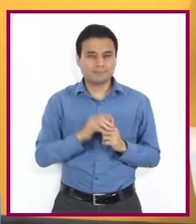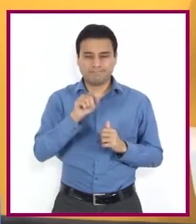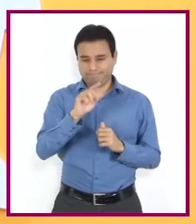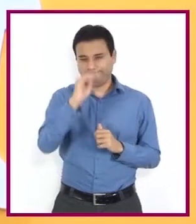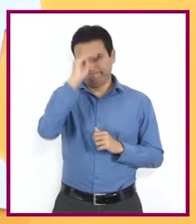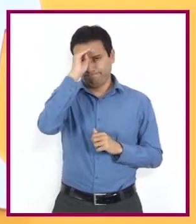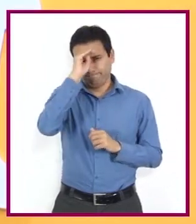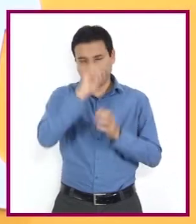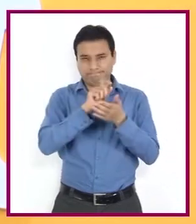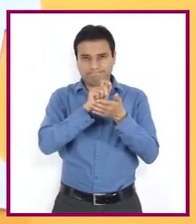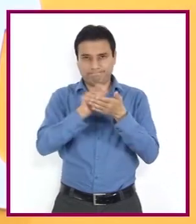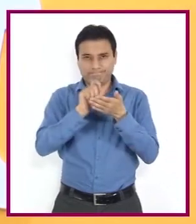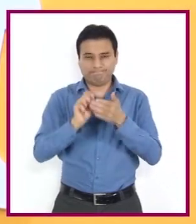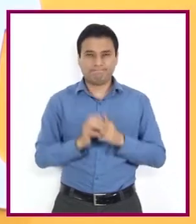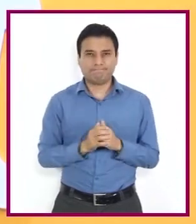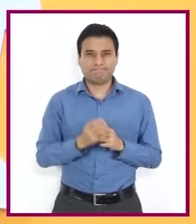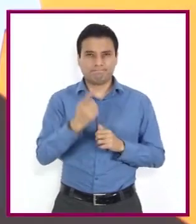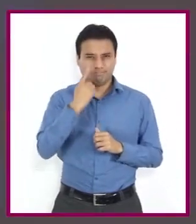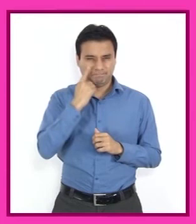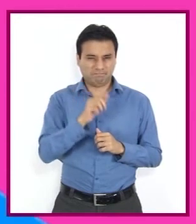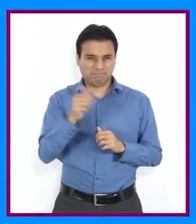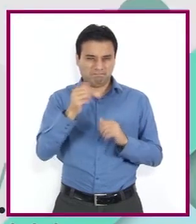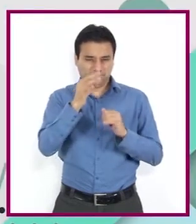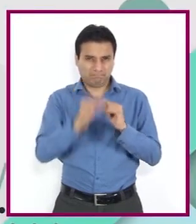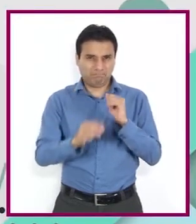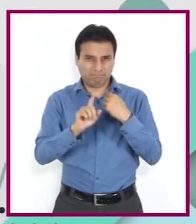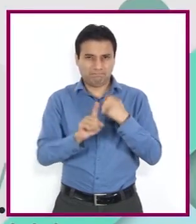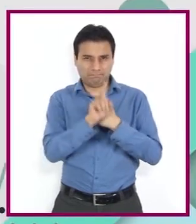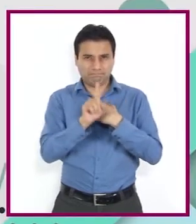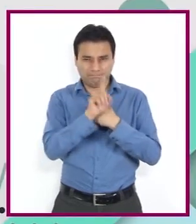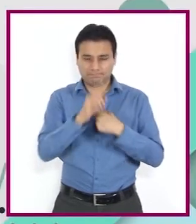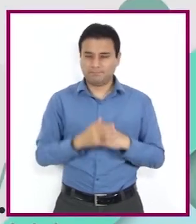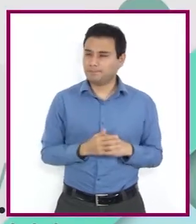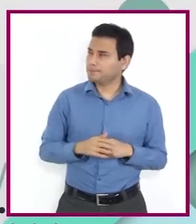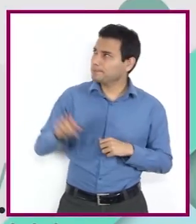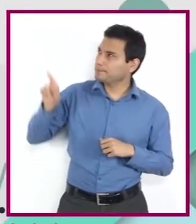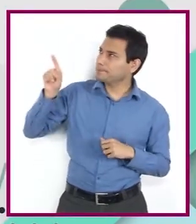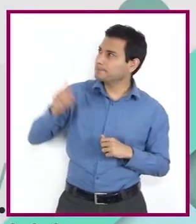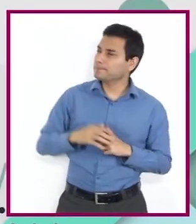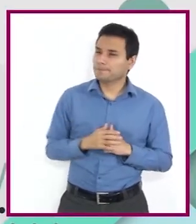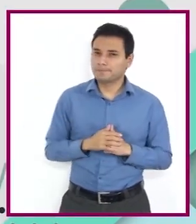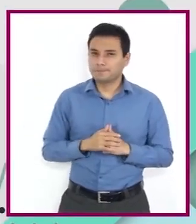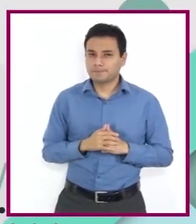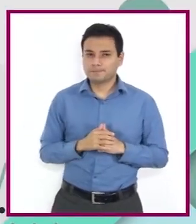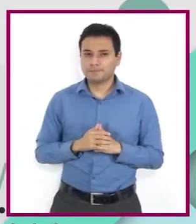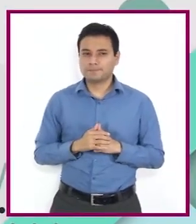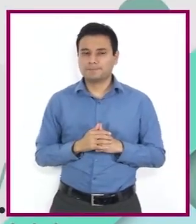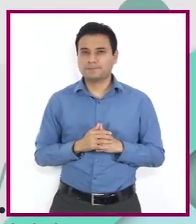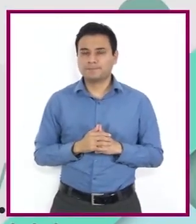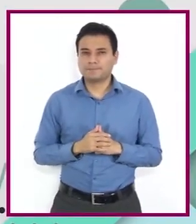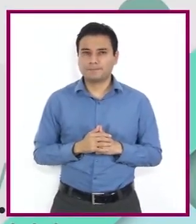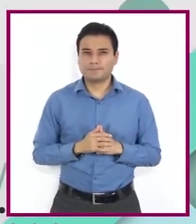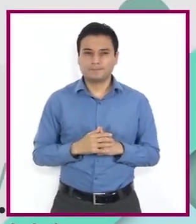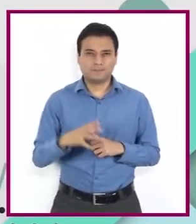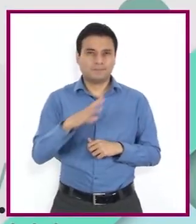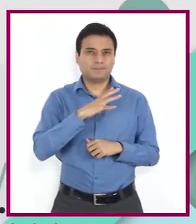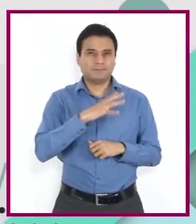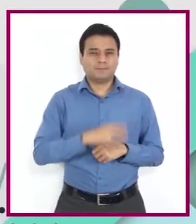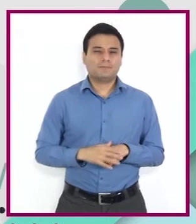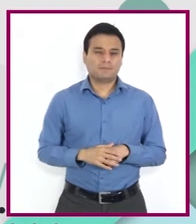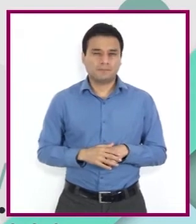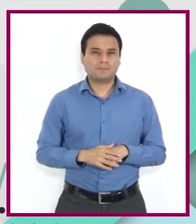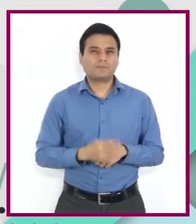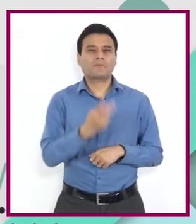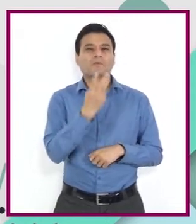respecto. Resolvamos un último problema. La siguiente tabla muestra cómo se relacionan dos magnitudes